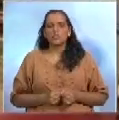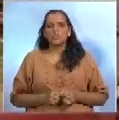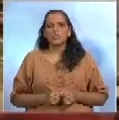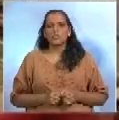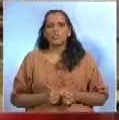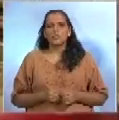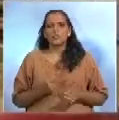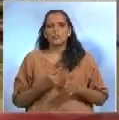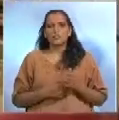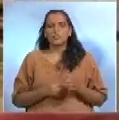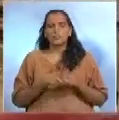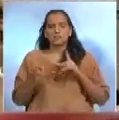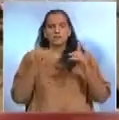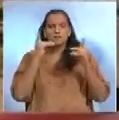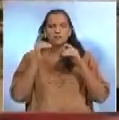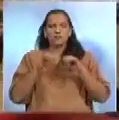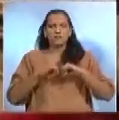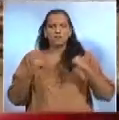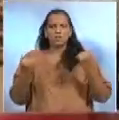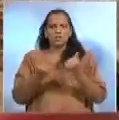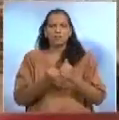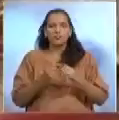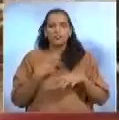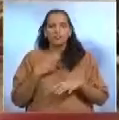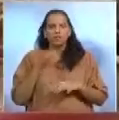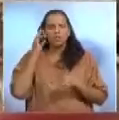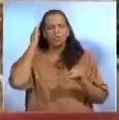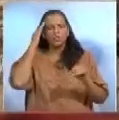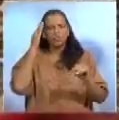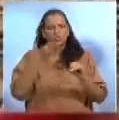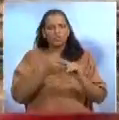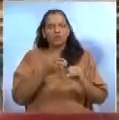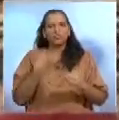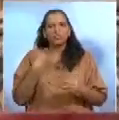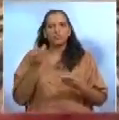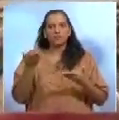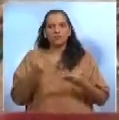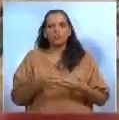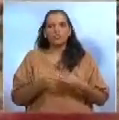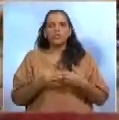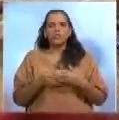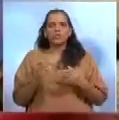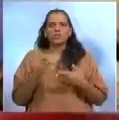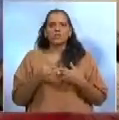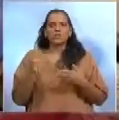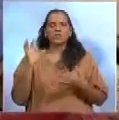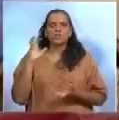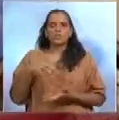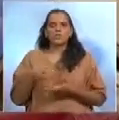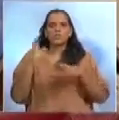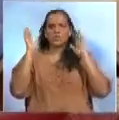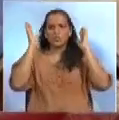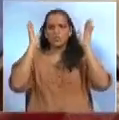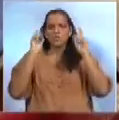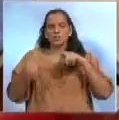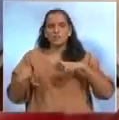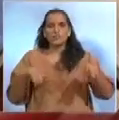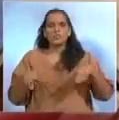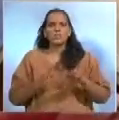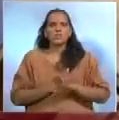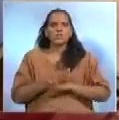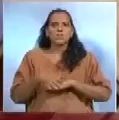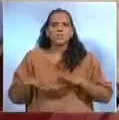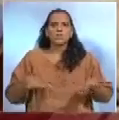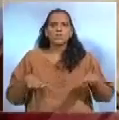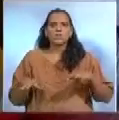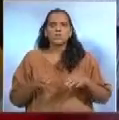La misma que se debate en la Asamblea con la finalidad de que lleguen los recursos a esta provincia para atender a las zonas afectadas